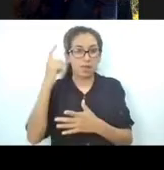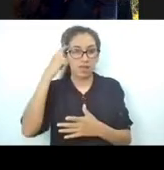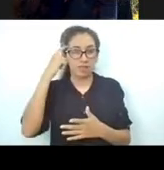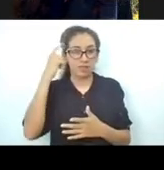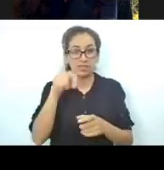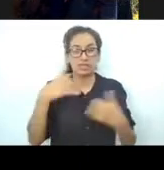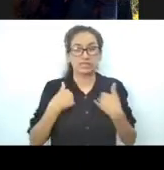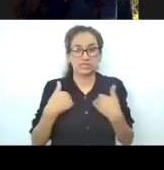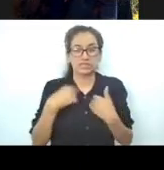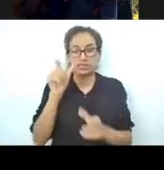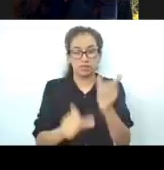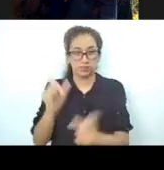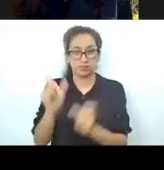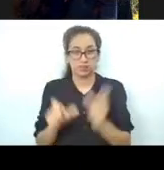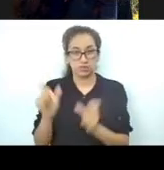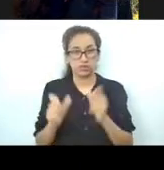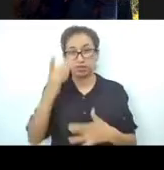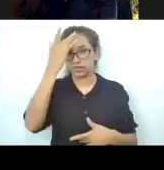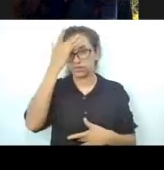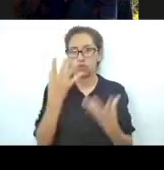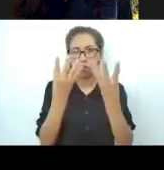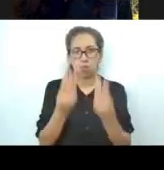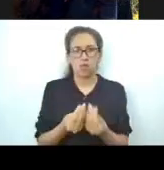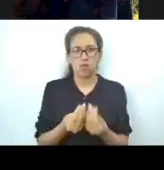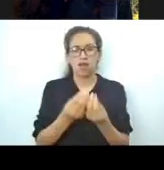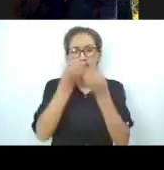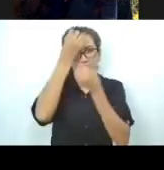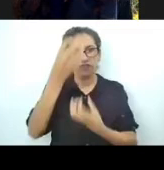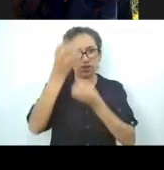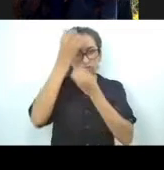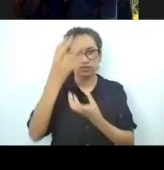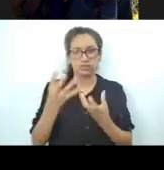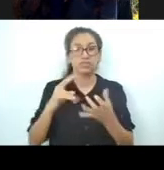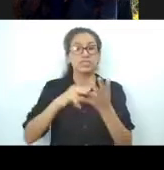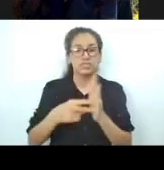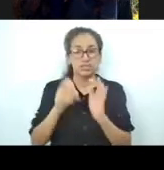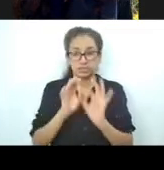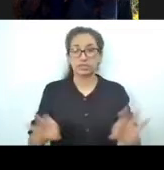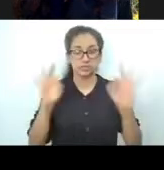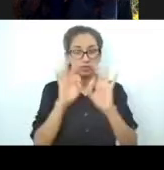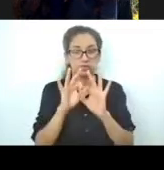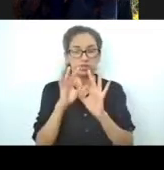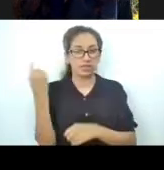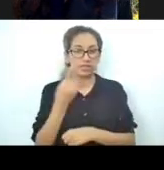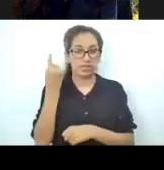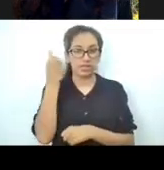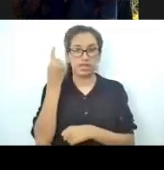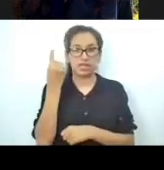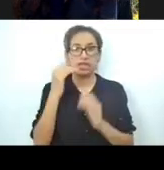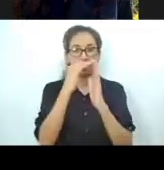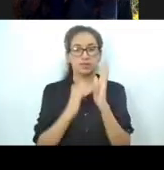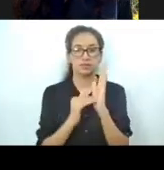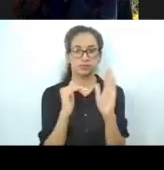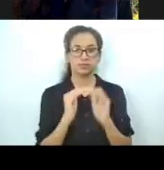estos pacientes, la poca información, ¿no? La desinformación es sumamente importante en generar una disfunción eréctil,